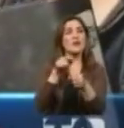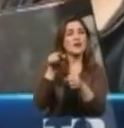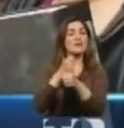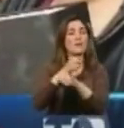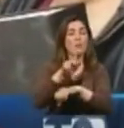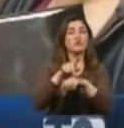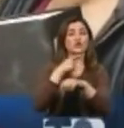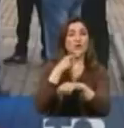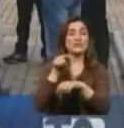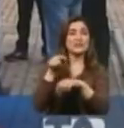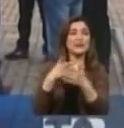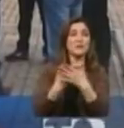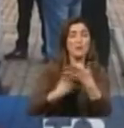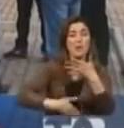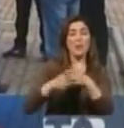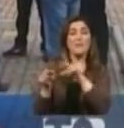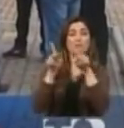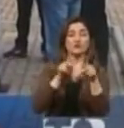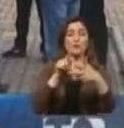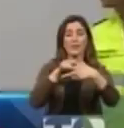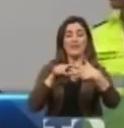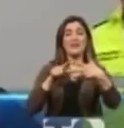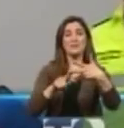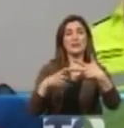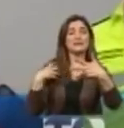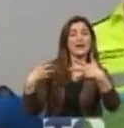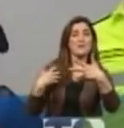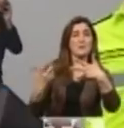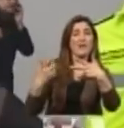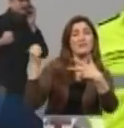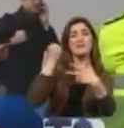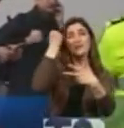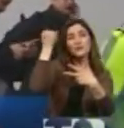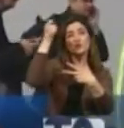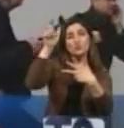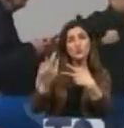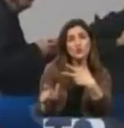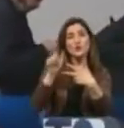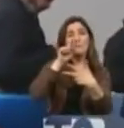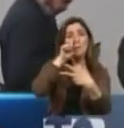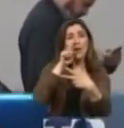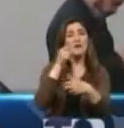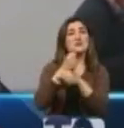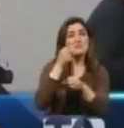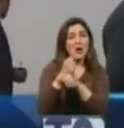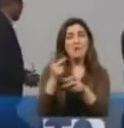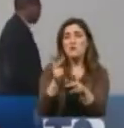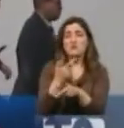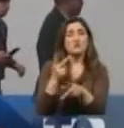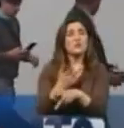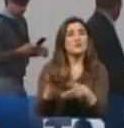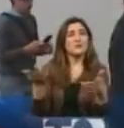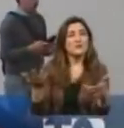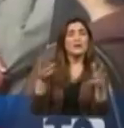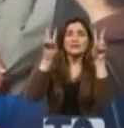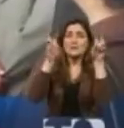con una planificación basada en 3 ejes centrales. Los derechos de la ciudadanía, el empleo y la producción, y evidentemente